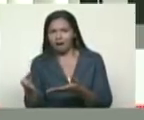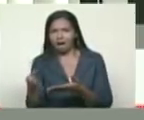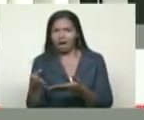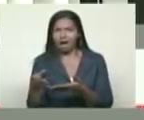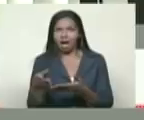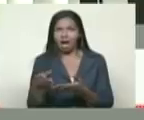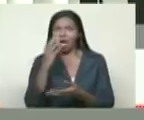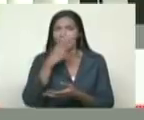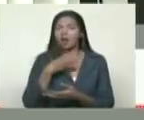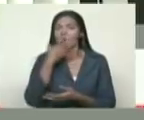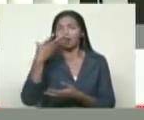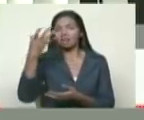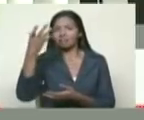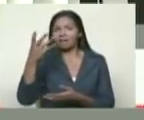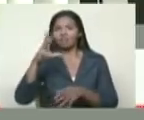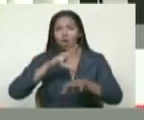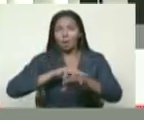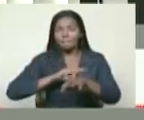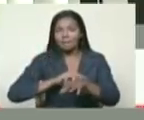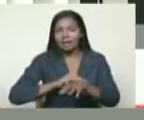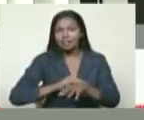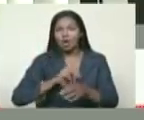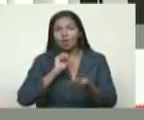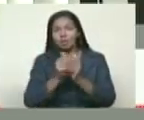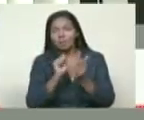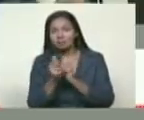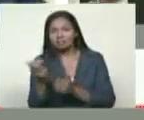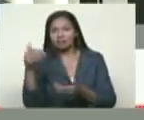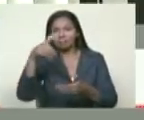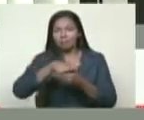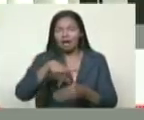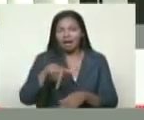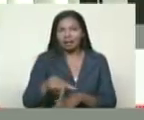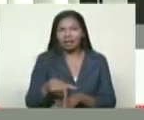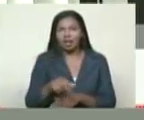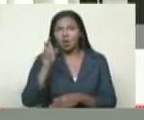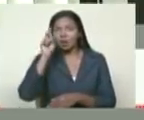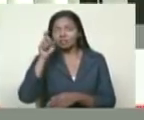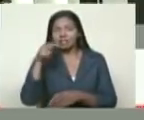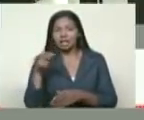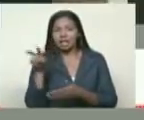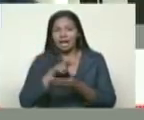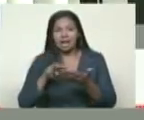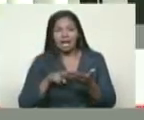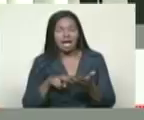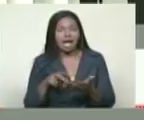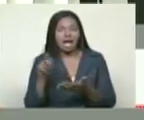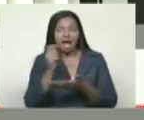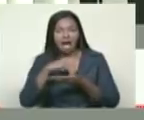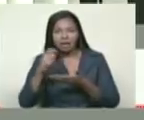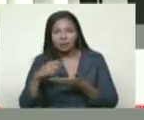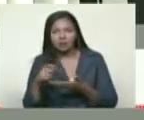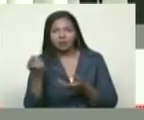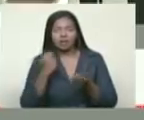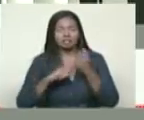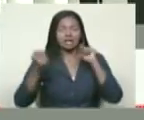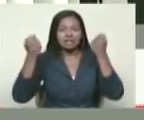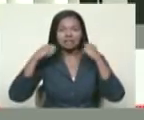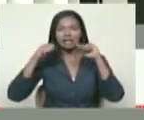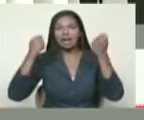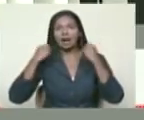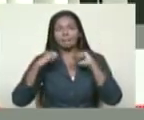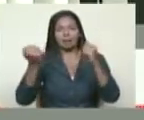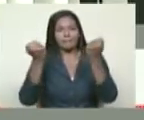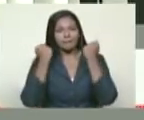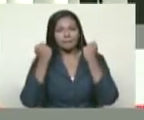los cantantes, los médicos, los deportistas, los que enseñan a leer y a escribir, los que hacen terapia para que las personas